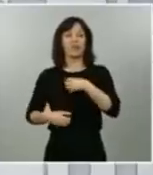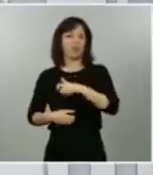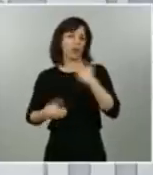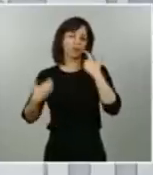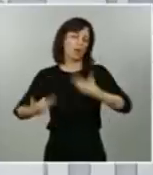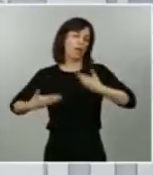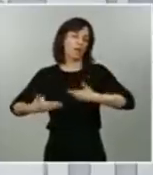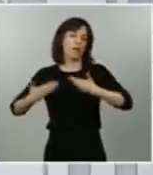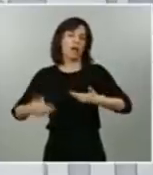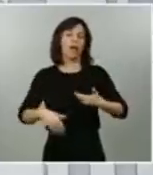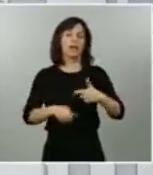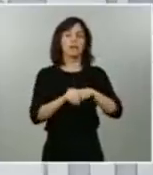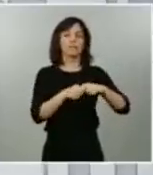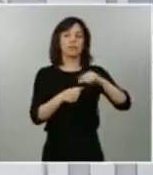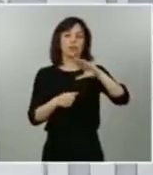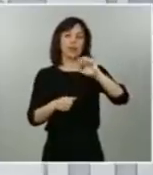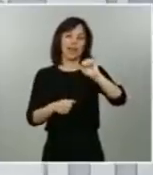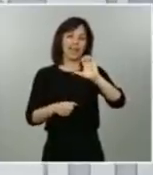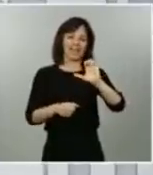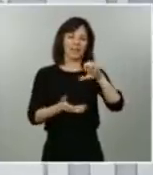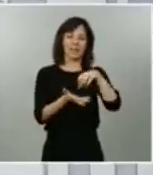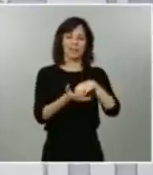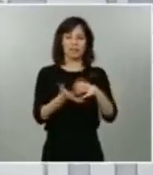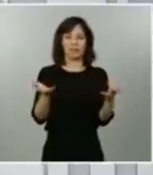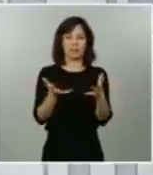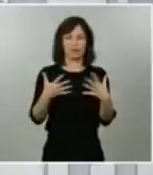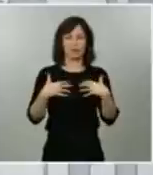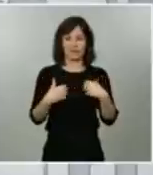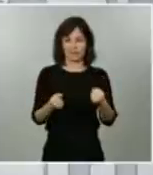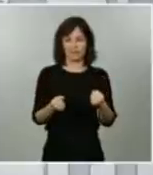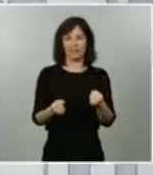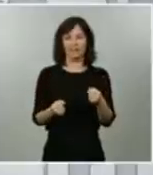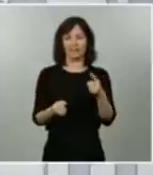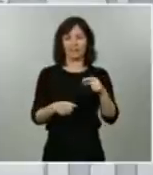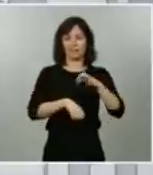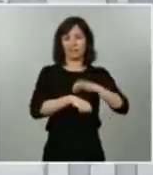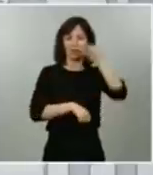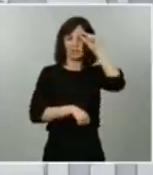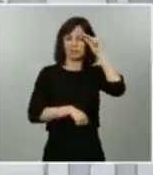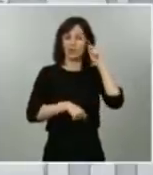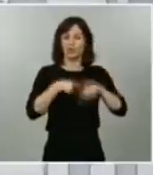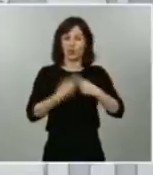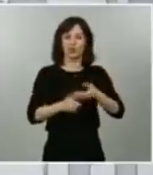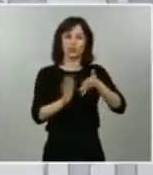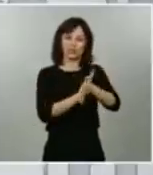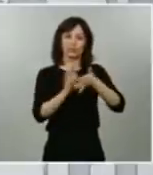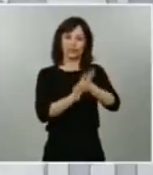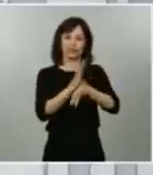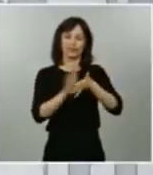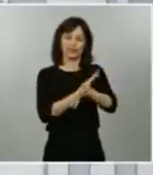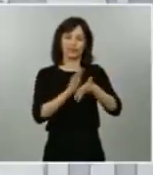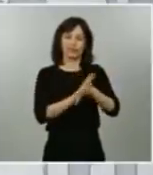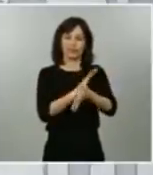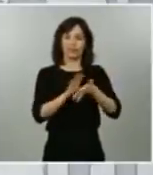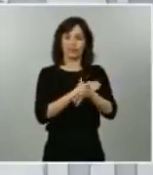miembros del cae del centro de emergencia sanitaria que cuenta el doctor simón todos los días de las diferentes cuestiones que puedan ser de interés